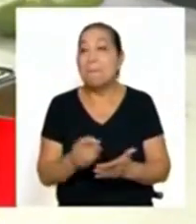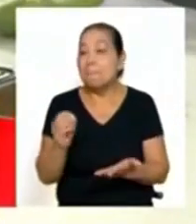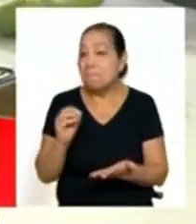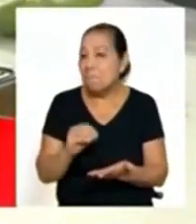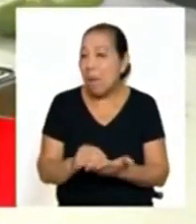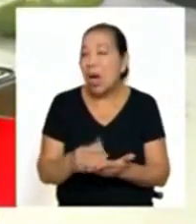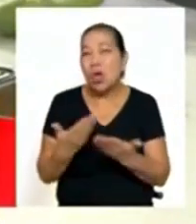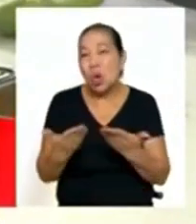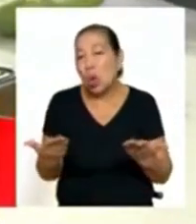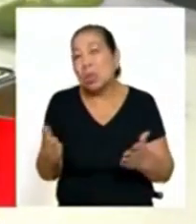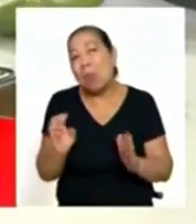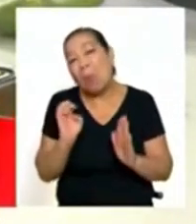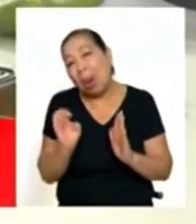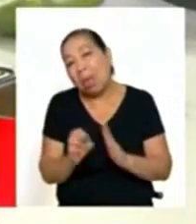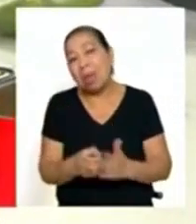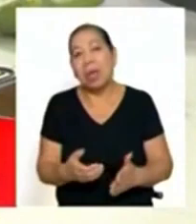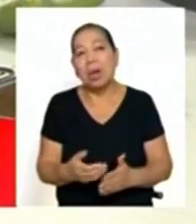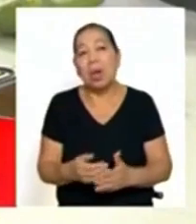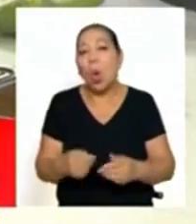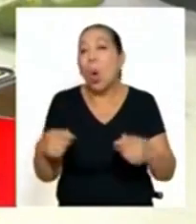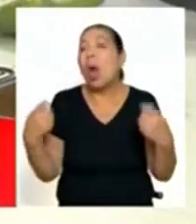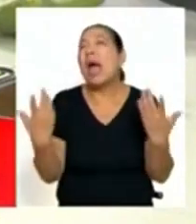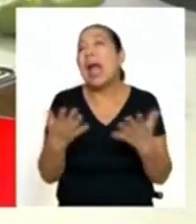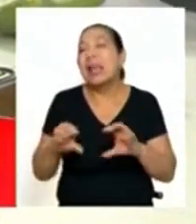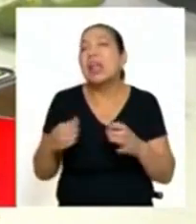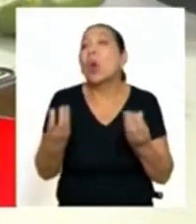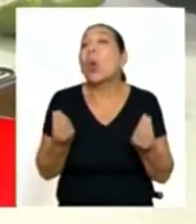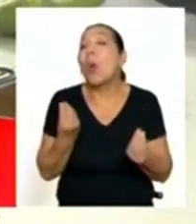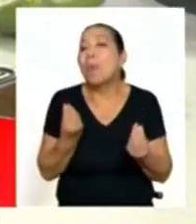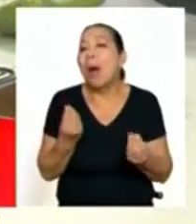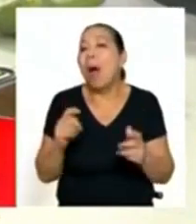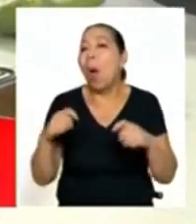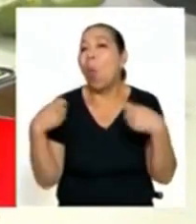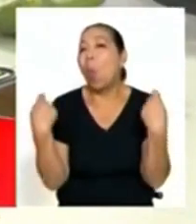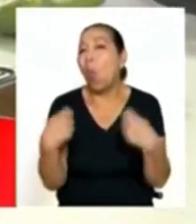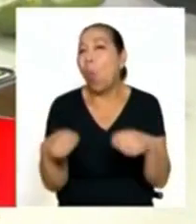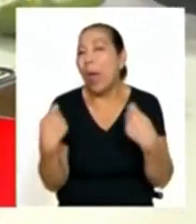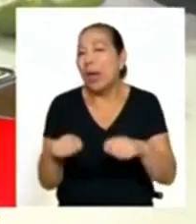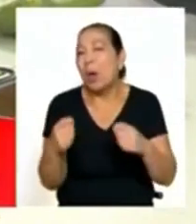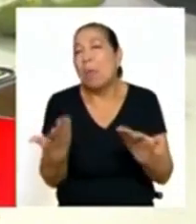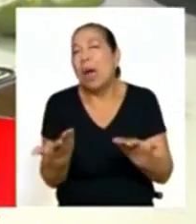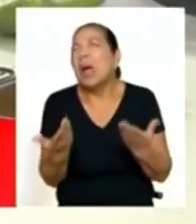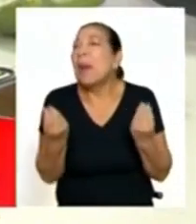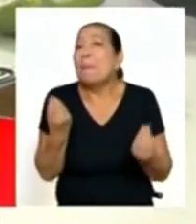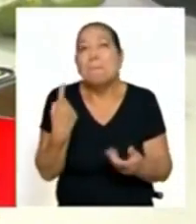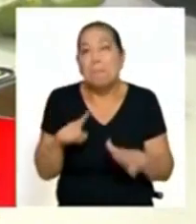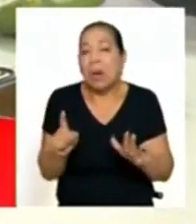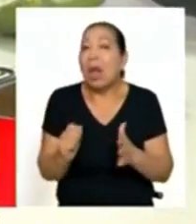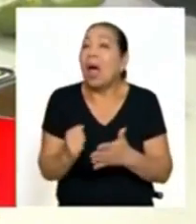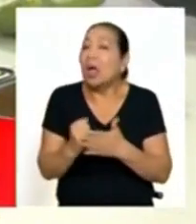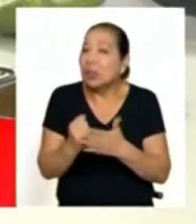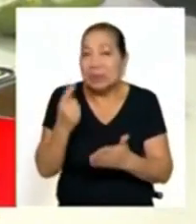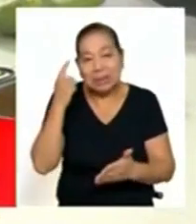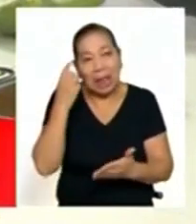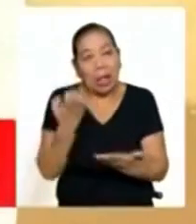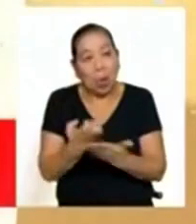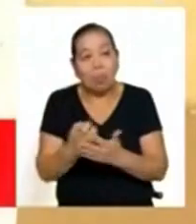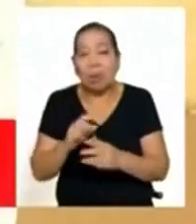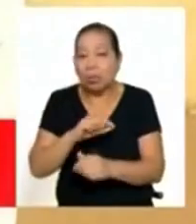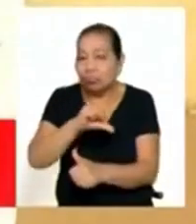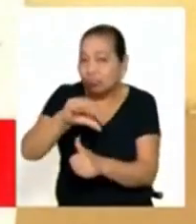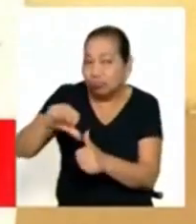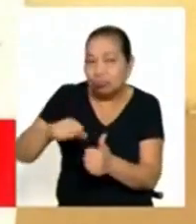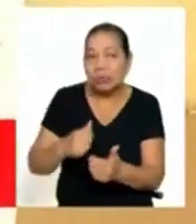emplear residuos para poder generar biocueros, ¿no? Que es un producto que ayuda mucho a la economía